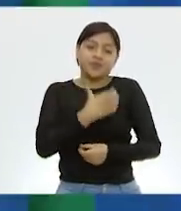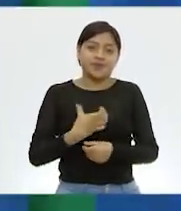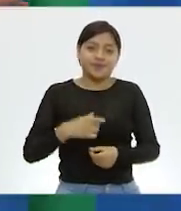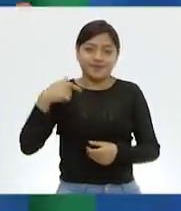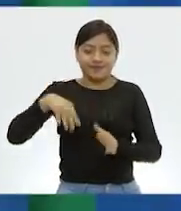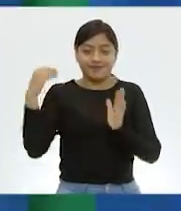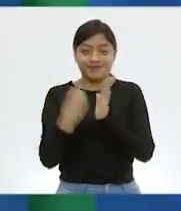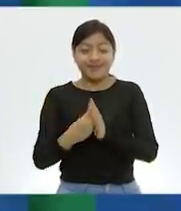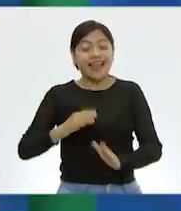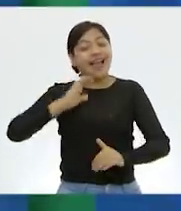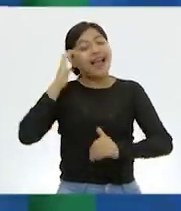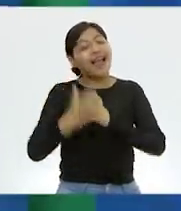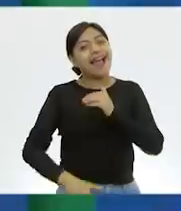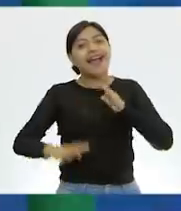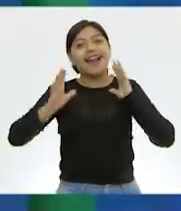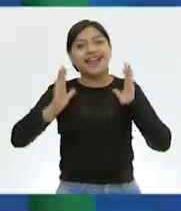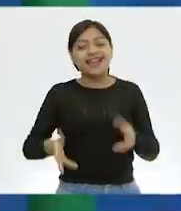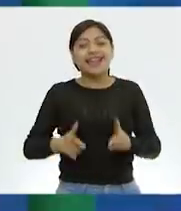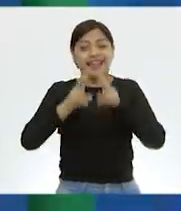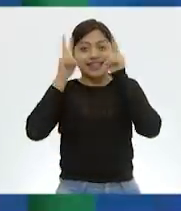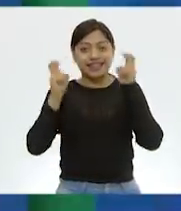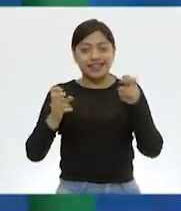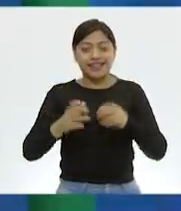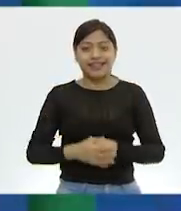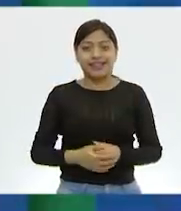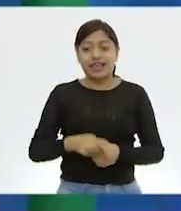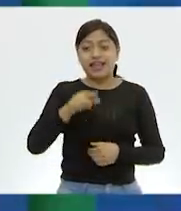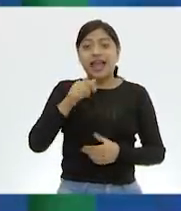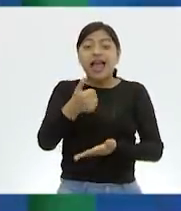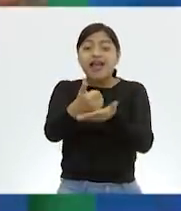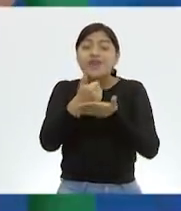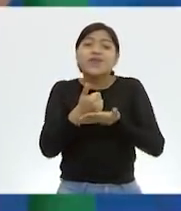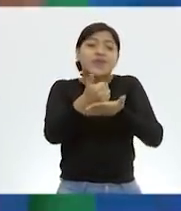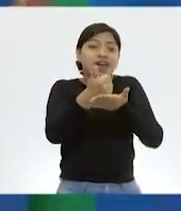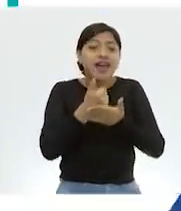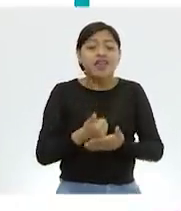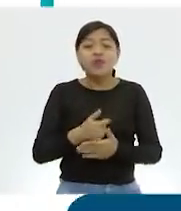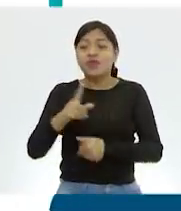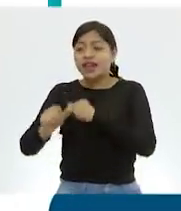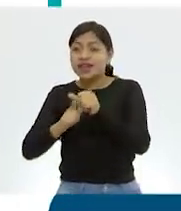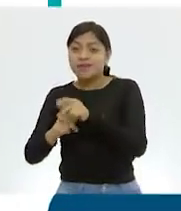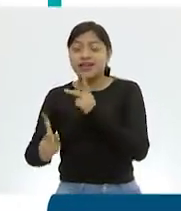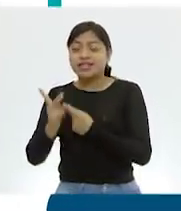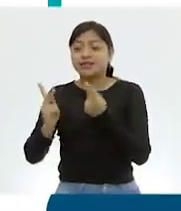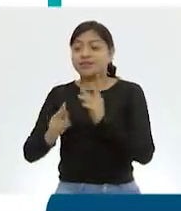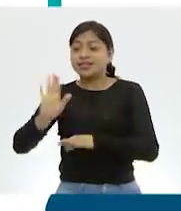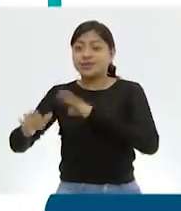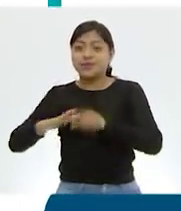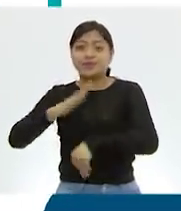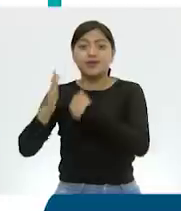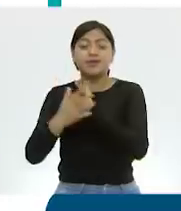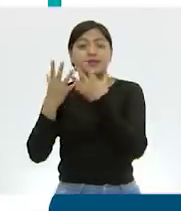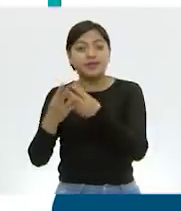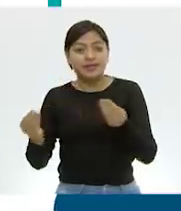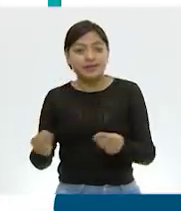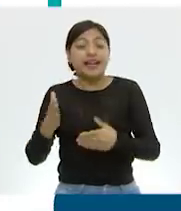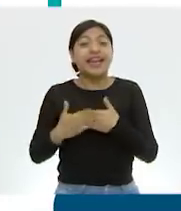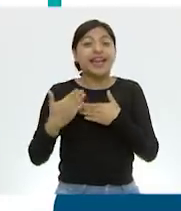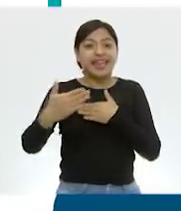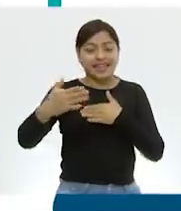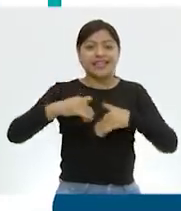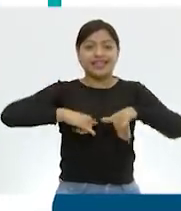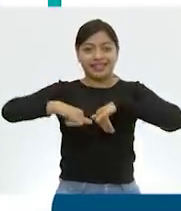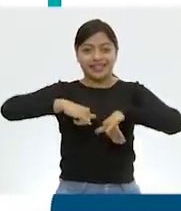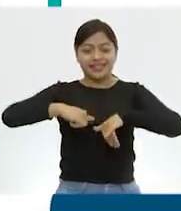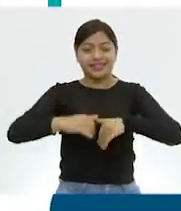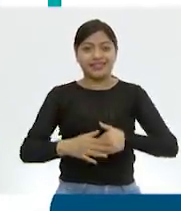clase. Hemos terminado con SOS, Especies en Peligro. A continuación,